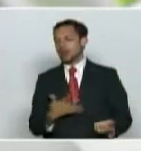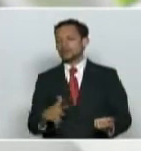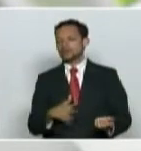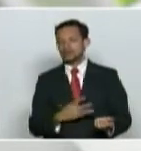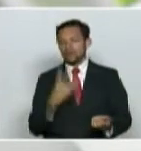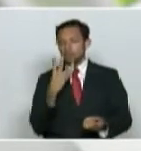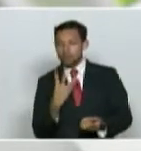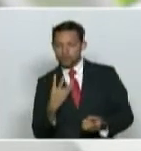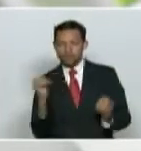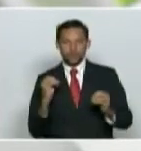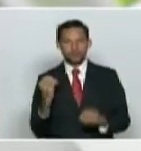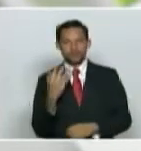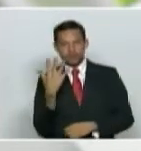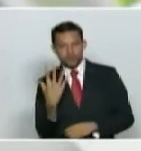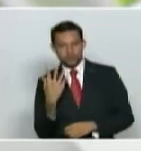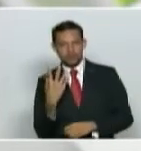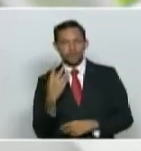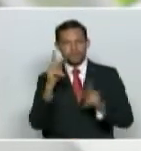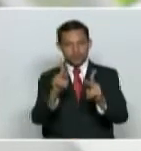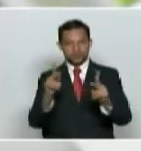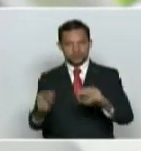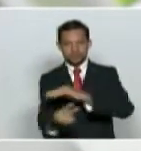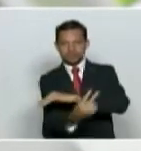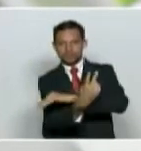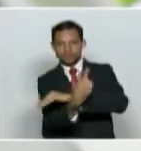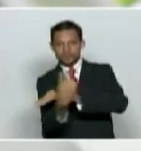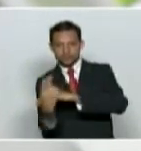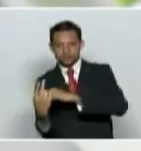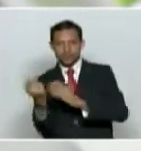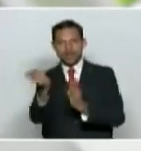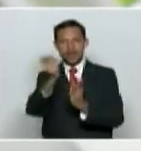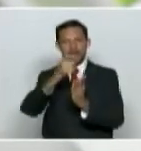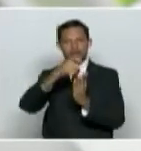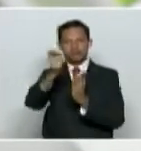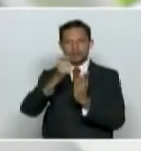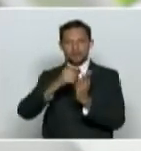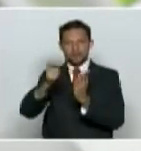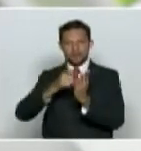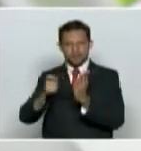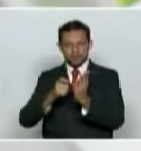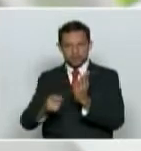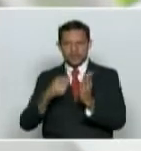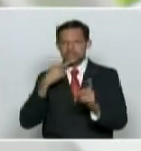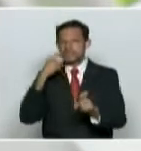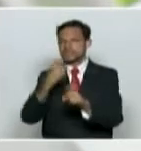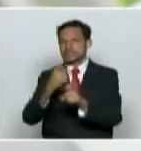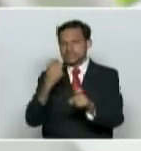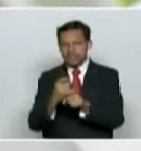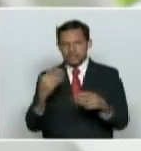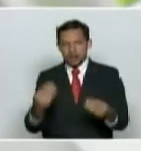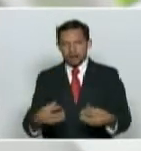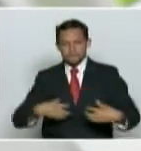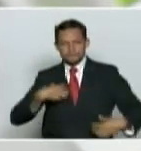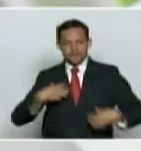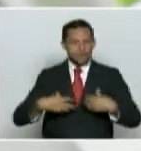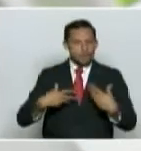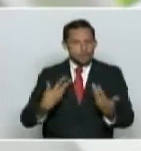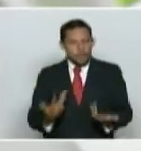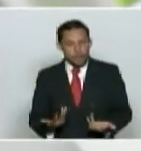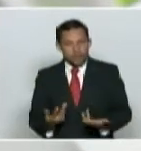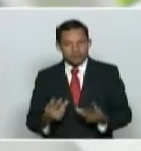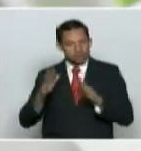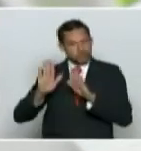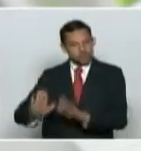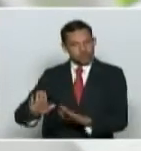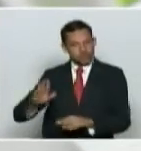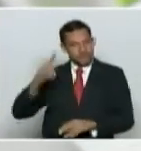o cinco personas que te están mirando, que te están calificando, es duro. Aparte, yo creo que el artista nace,